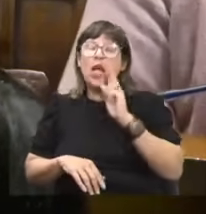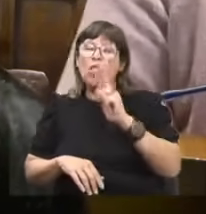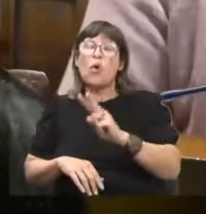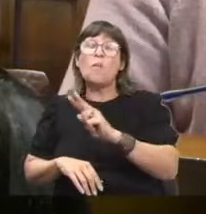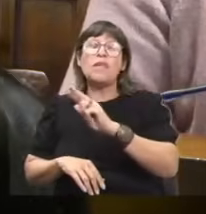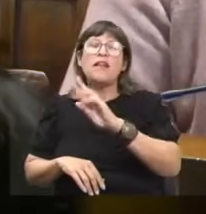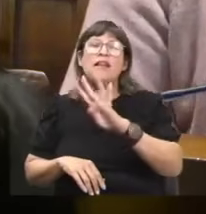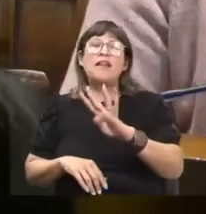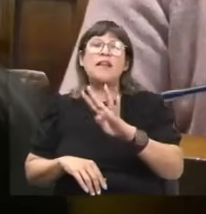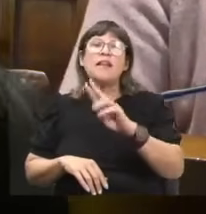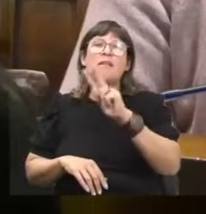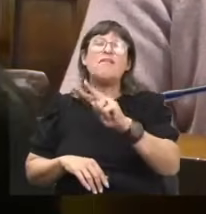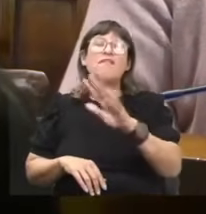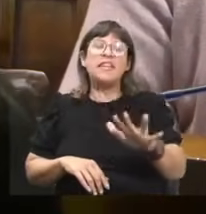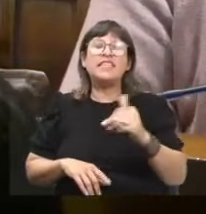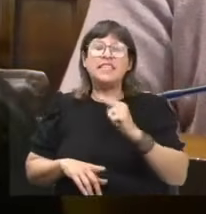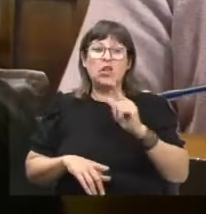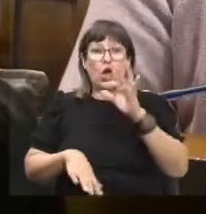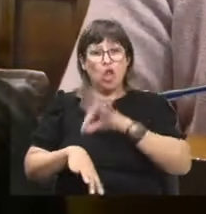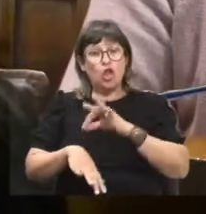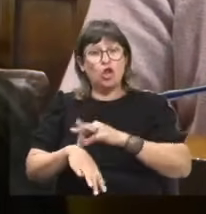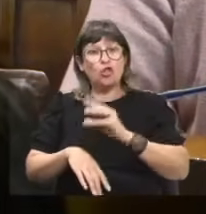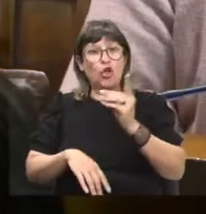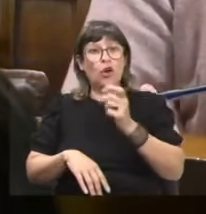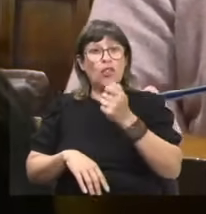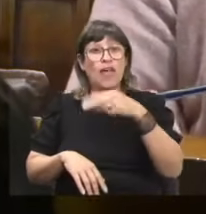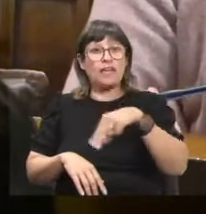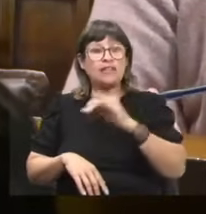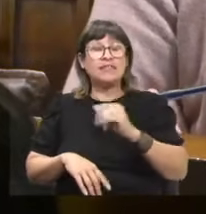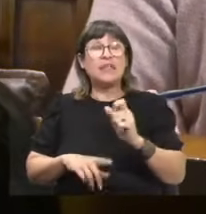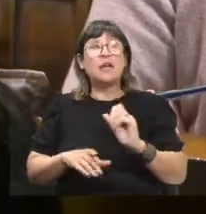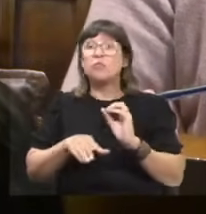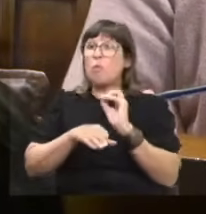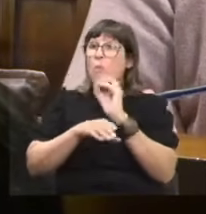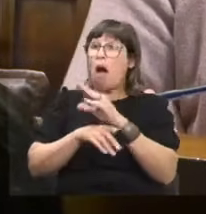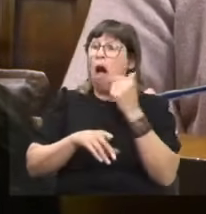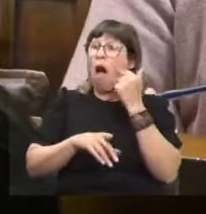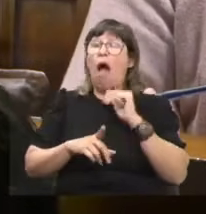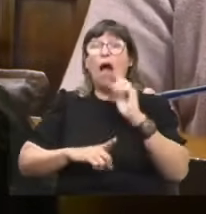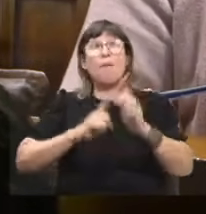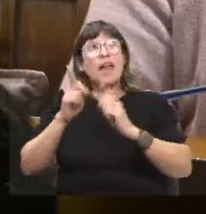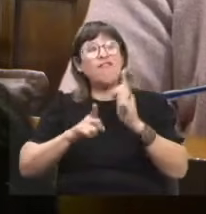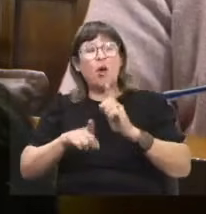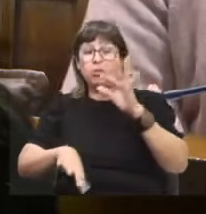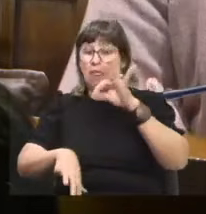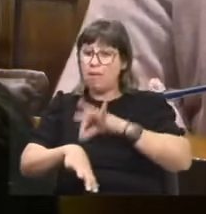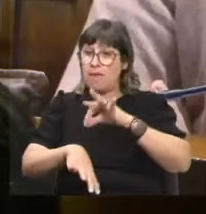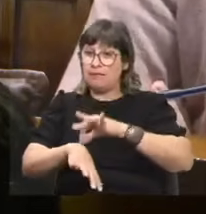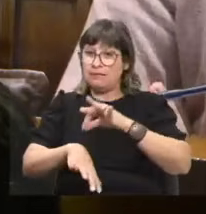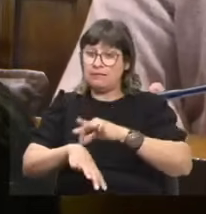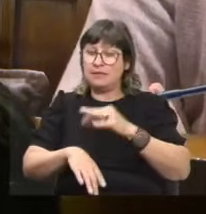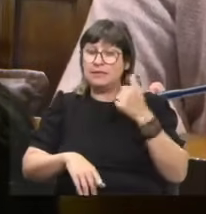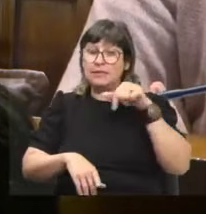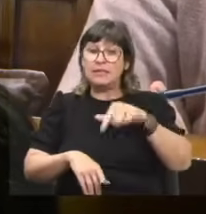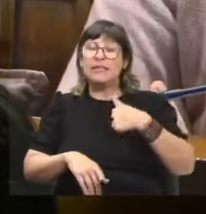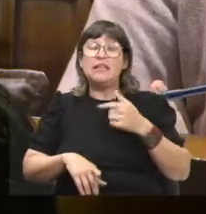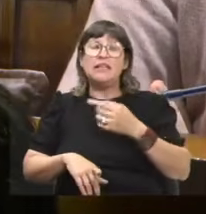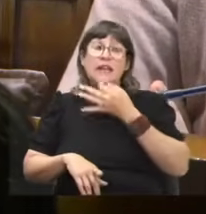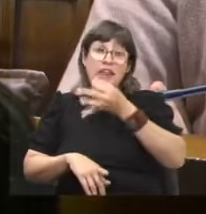2025, el doctor Danza elevó nota al decanato de la Facultad de Medicina, formulando la